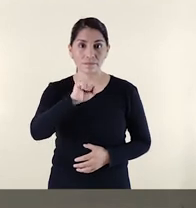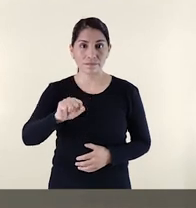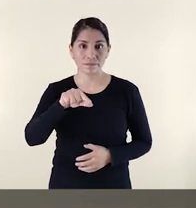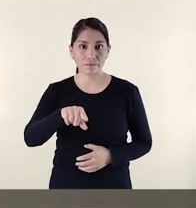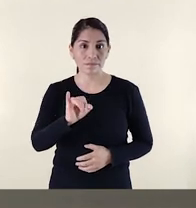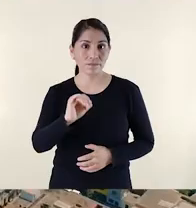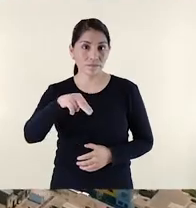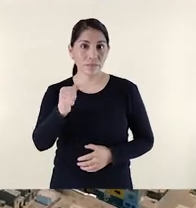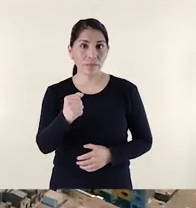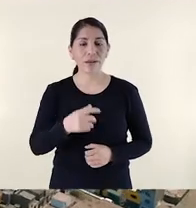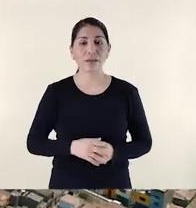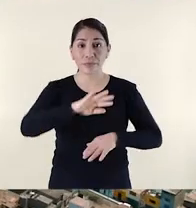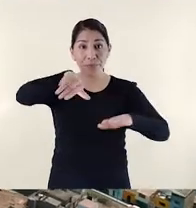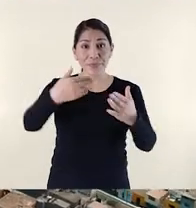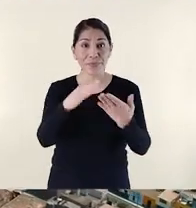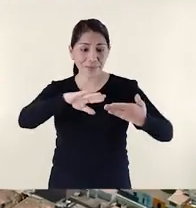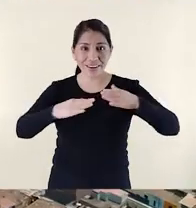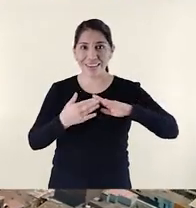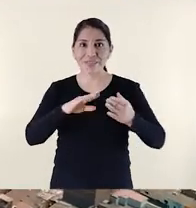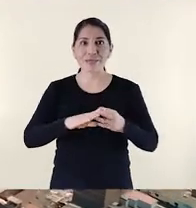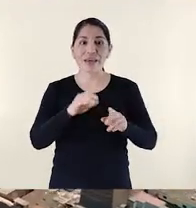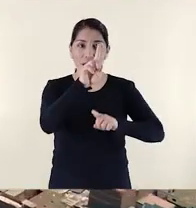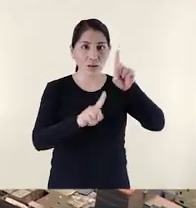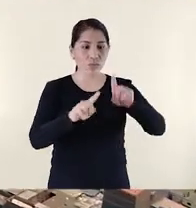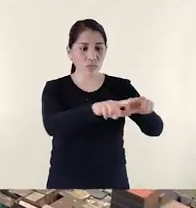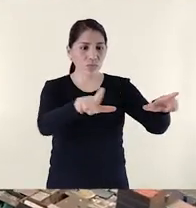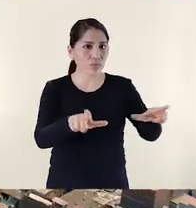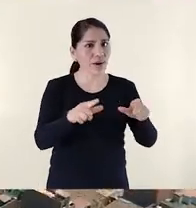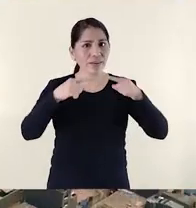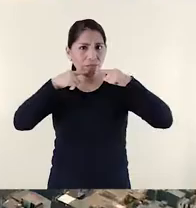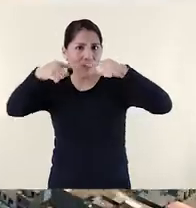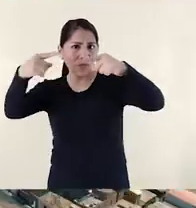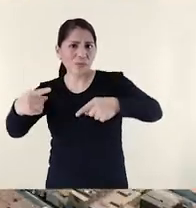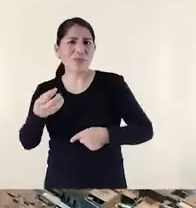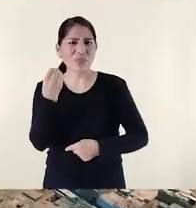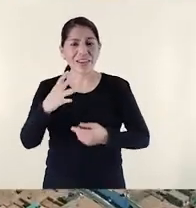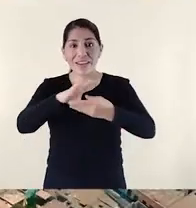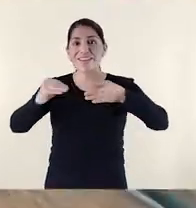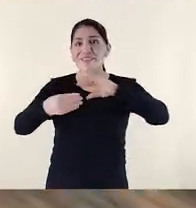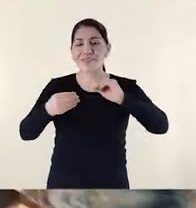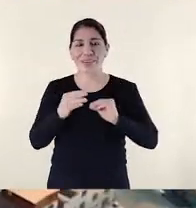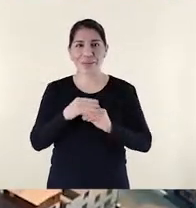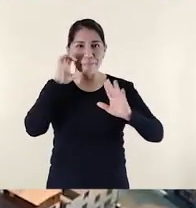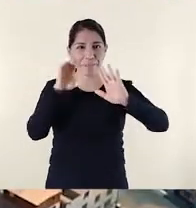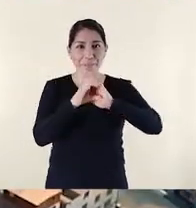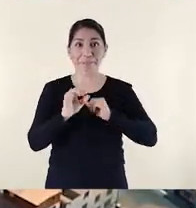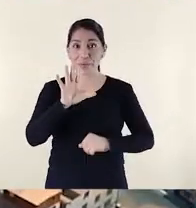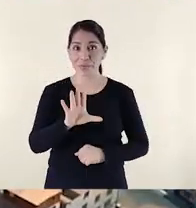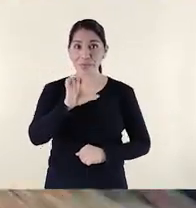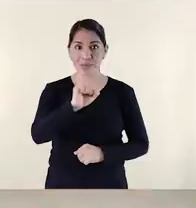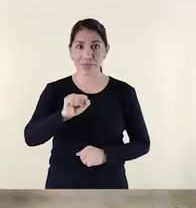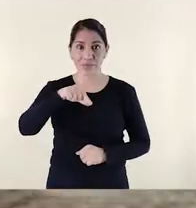cinco esquinas. Hay lugares en la ciudad que son famosos más por sus leyendas que por su realidad. Y esto sucede así con